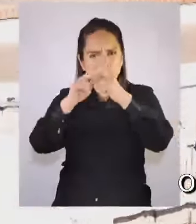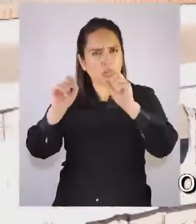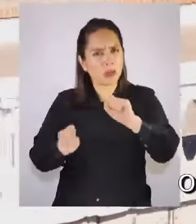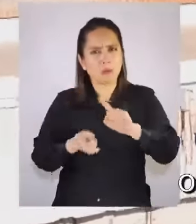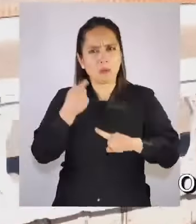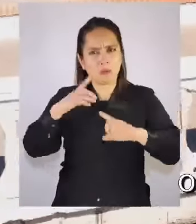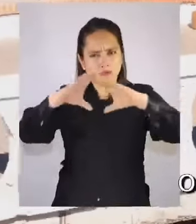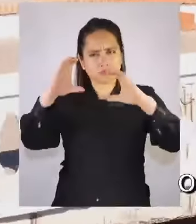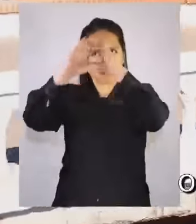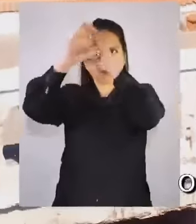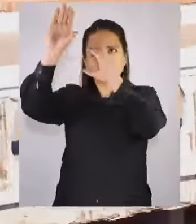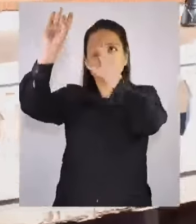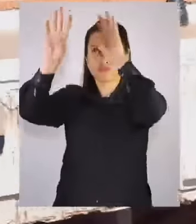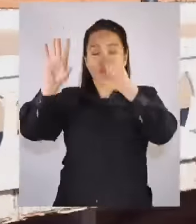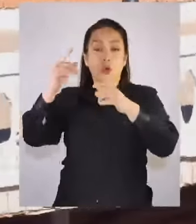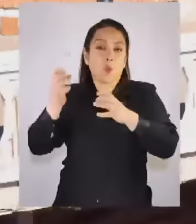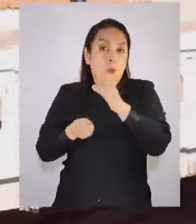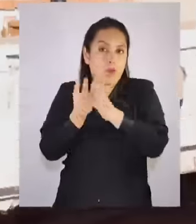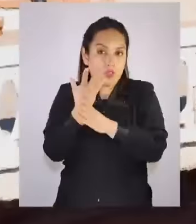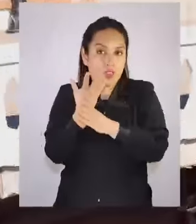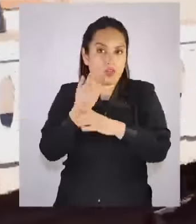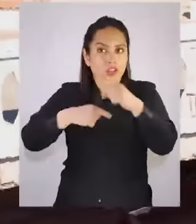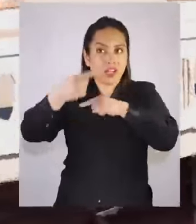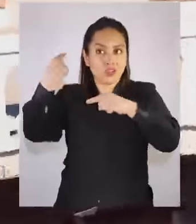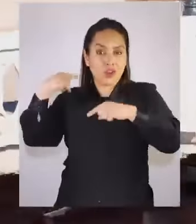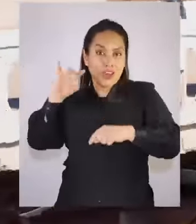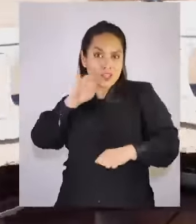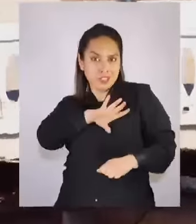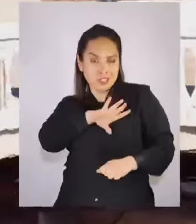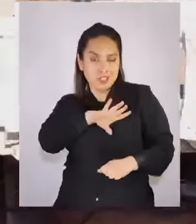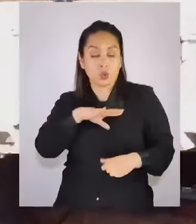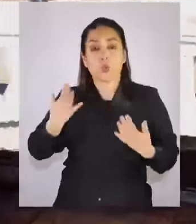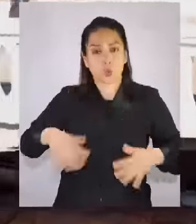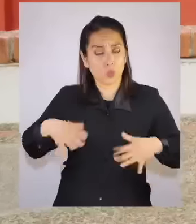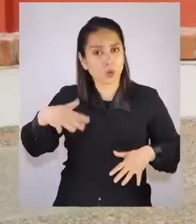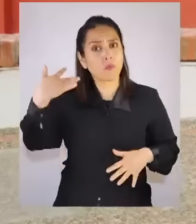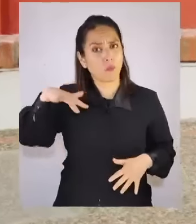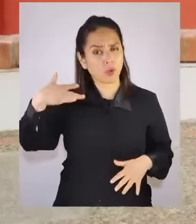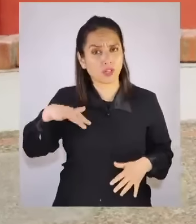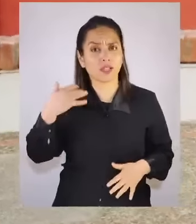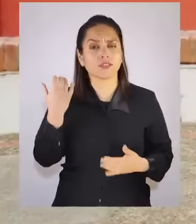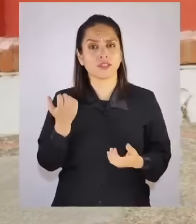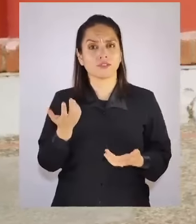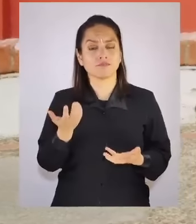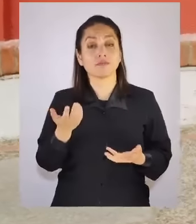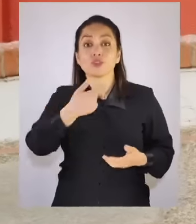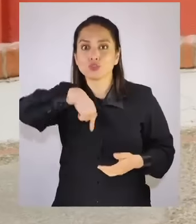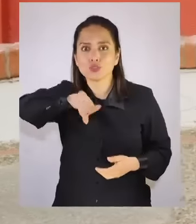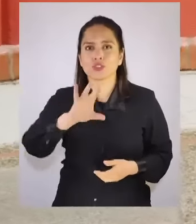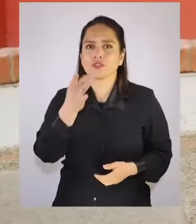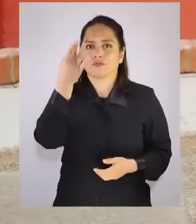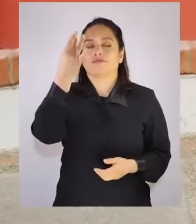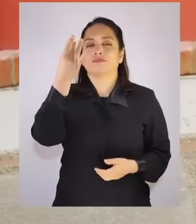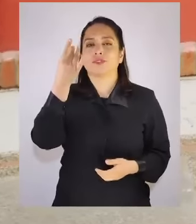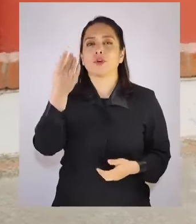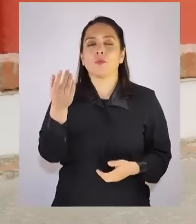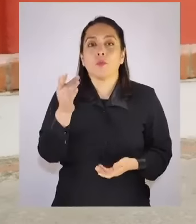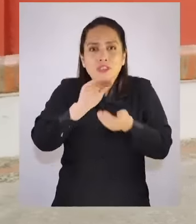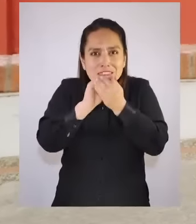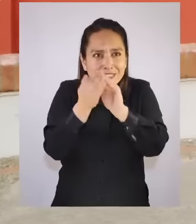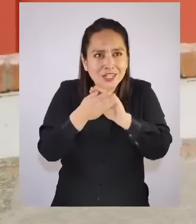Observatorio moderno de la historia de Chile, una proeza notable, no cabe duda alguna. Queremos descubrir sus más importantes